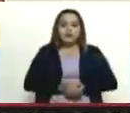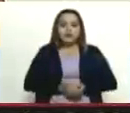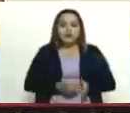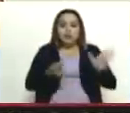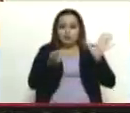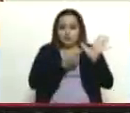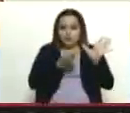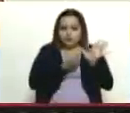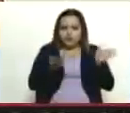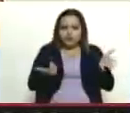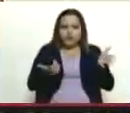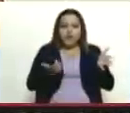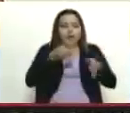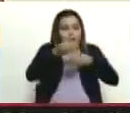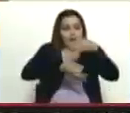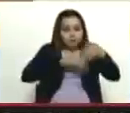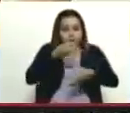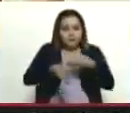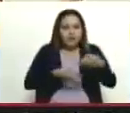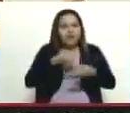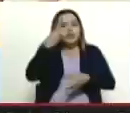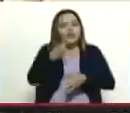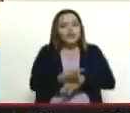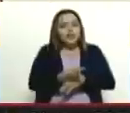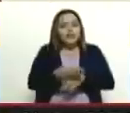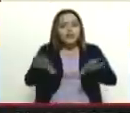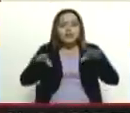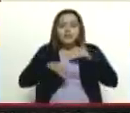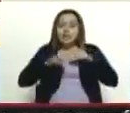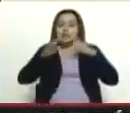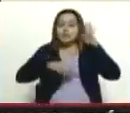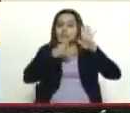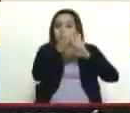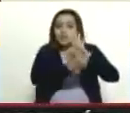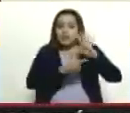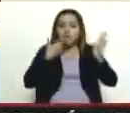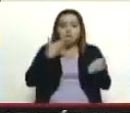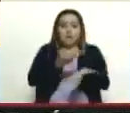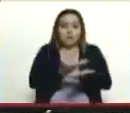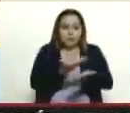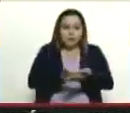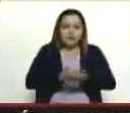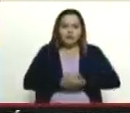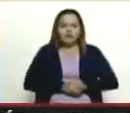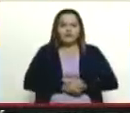común indicaba que debían acogerse esas 5